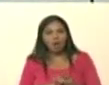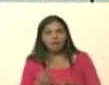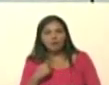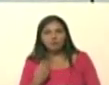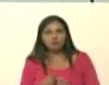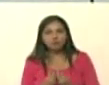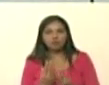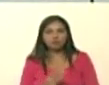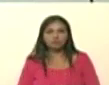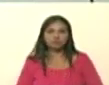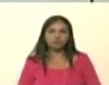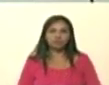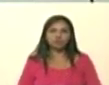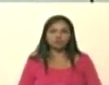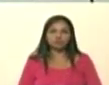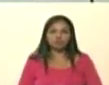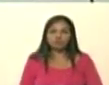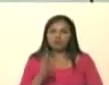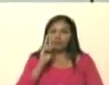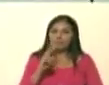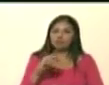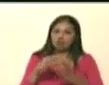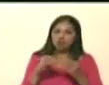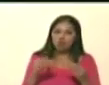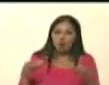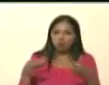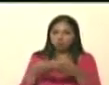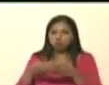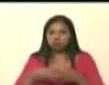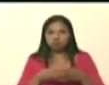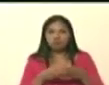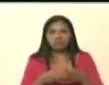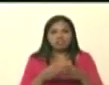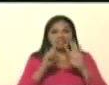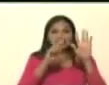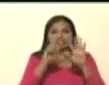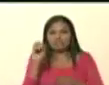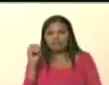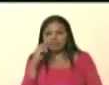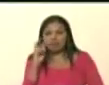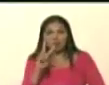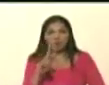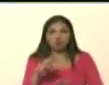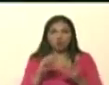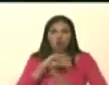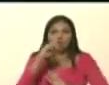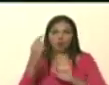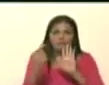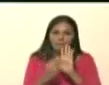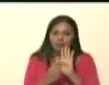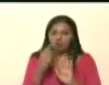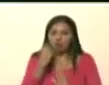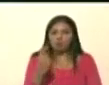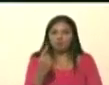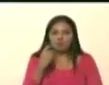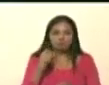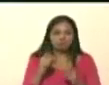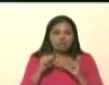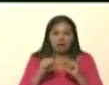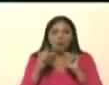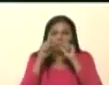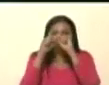cilia flórez de maduro hemos visto juntos todos los capítulos 60 capítulos de hernán siles y hemos quedado